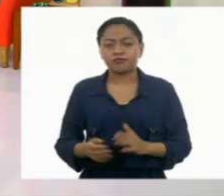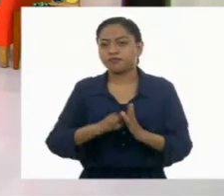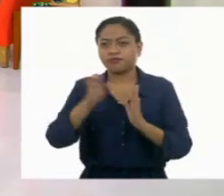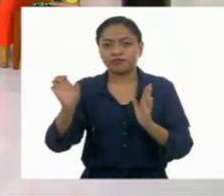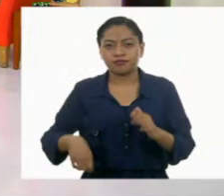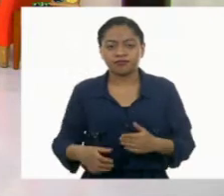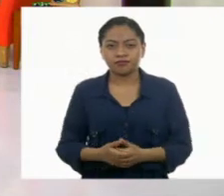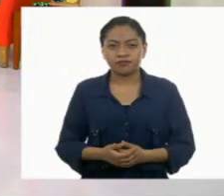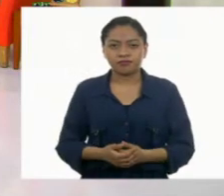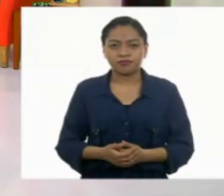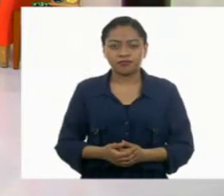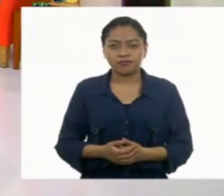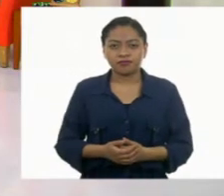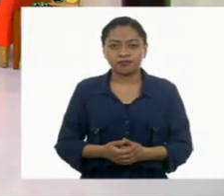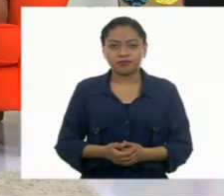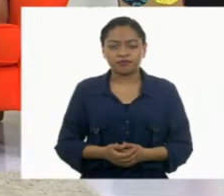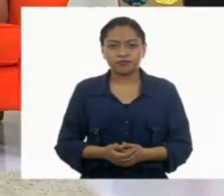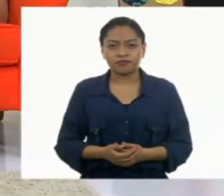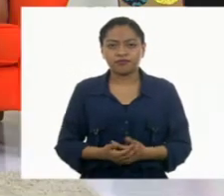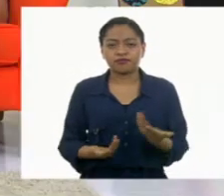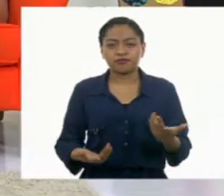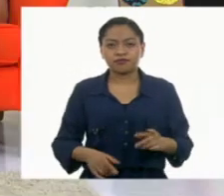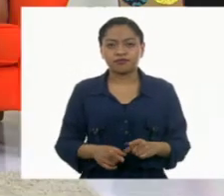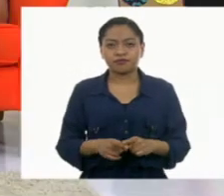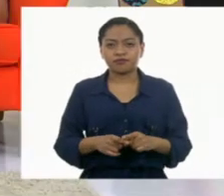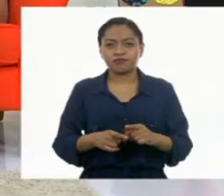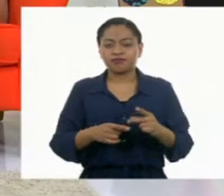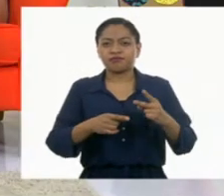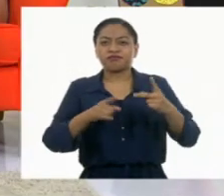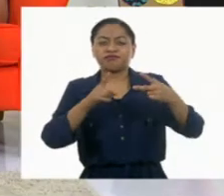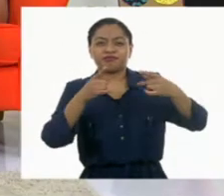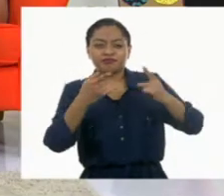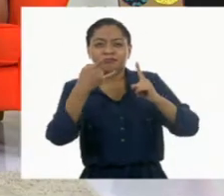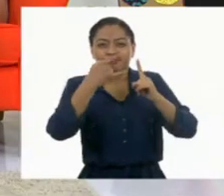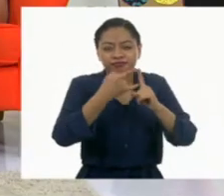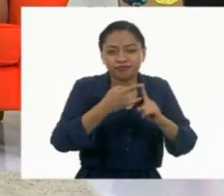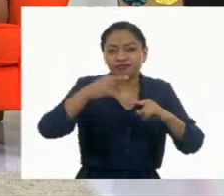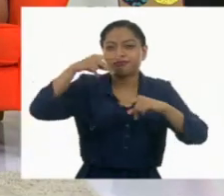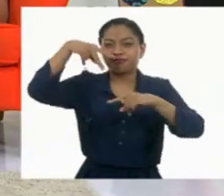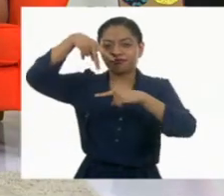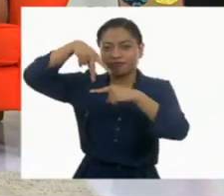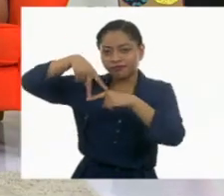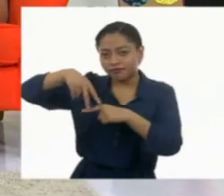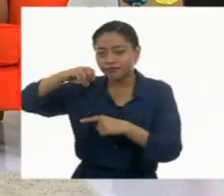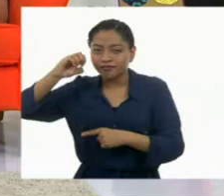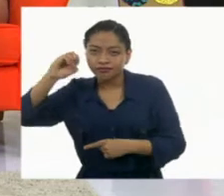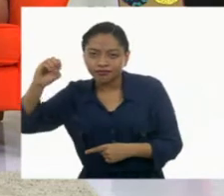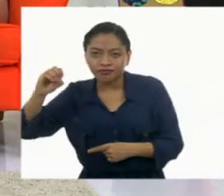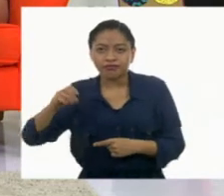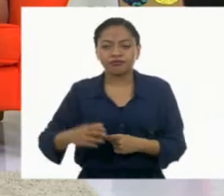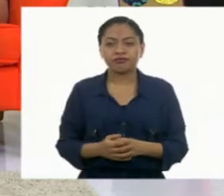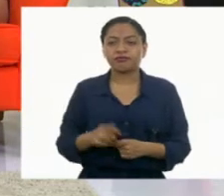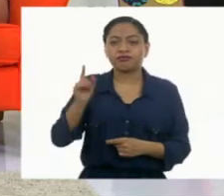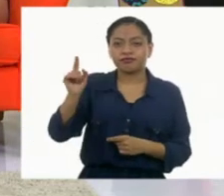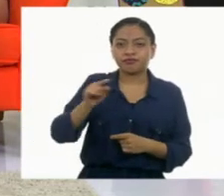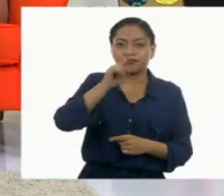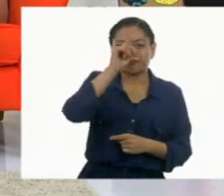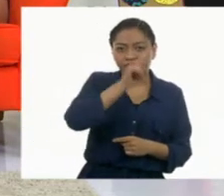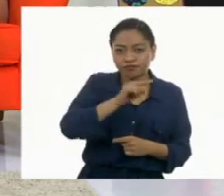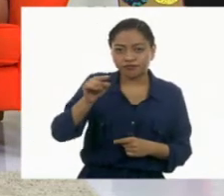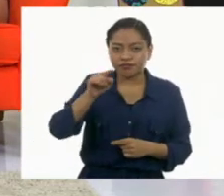ejemplo, pues un eje en una figura geométrica. Hago el contorno de la figura geométrica con una línea continua más gruesa,